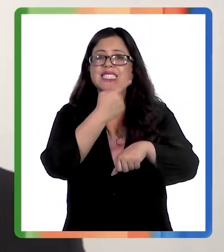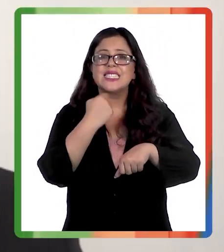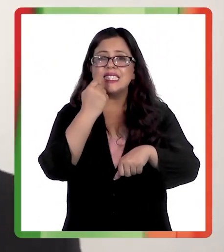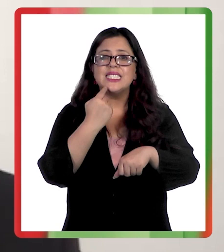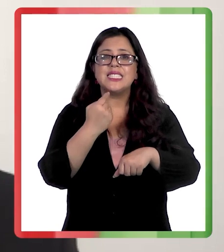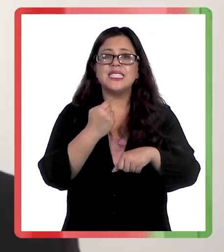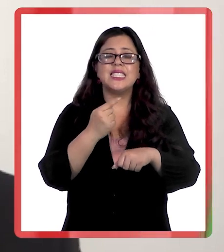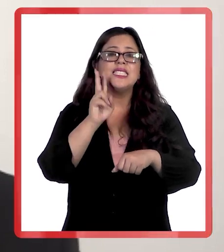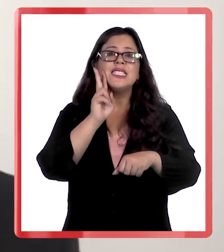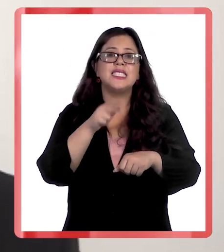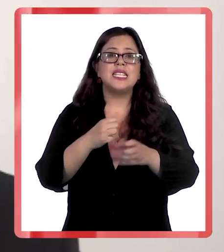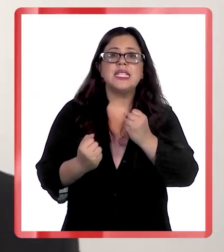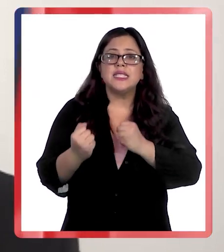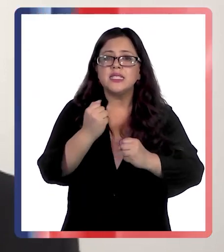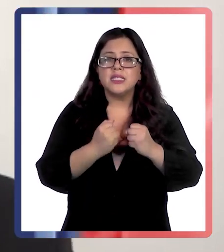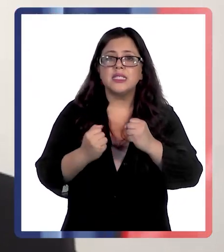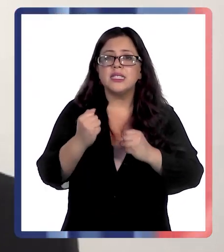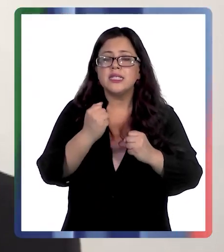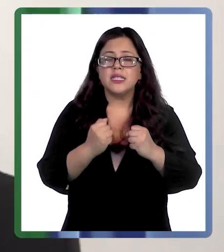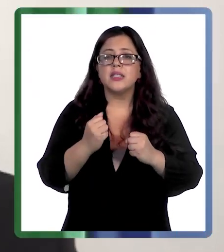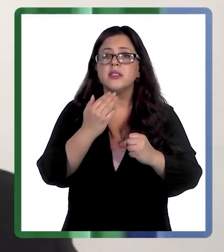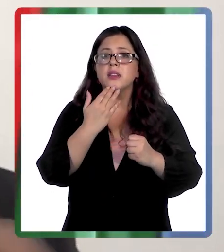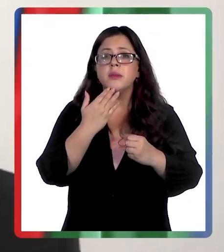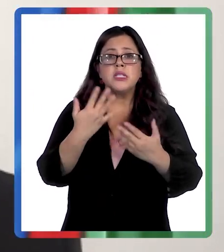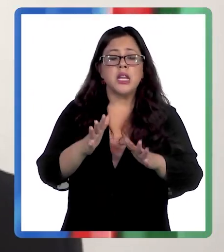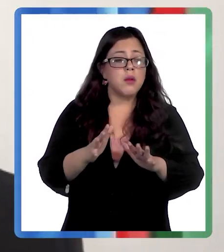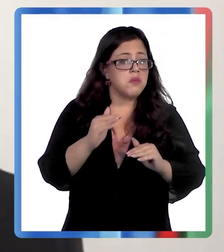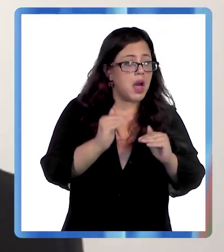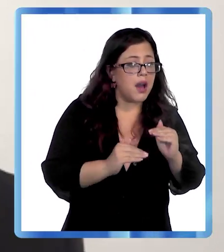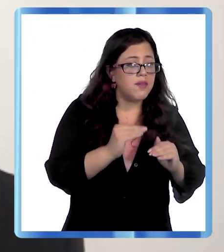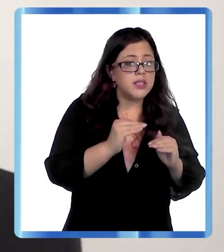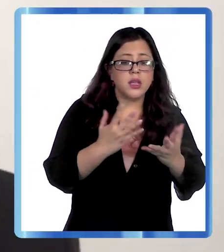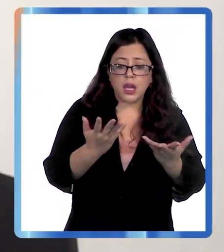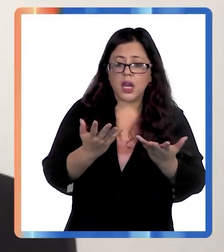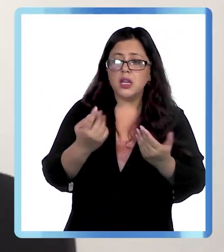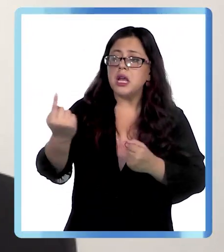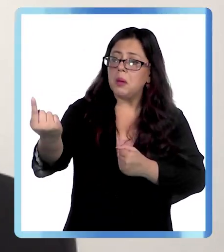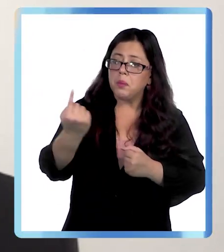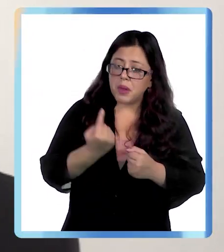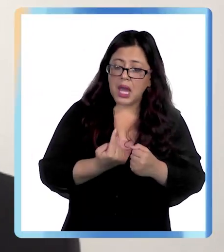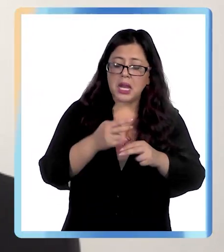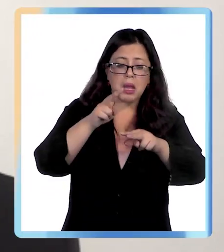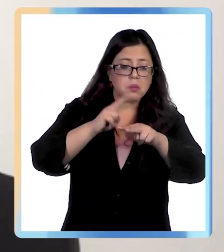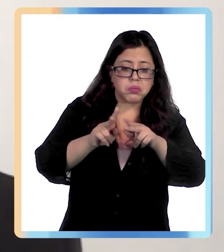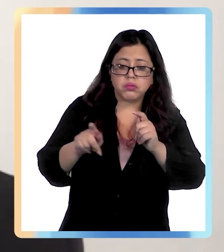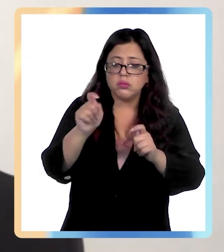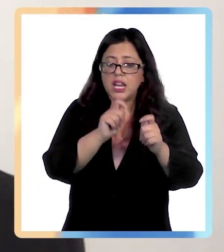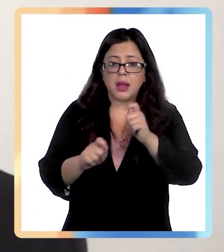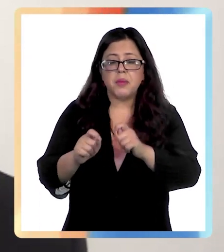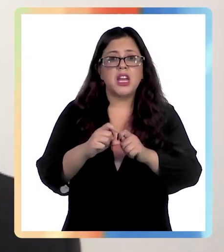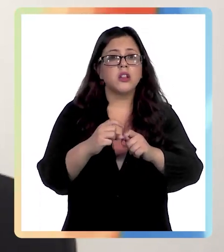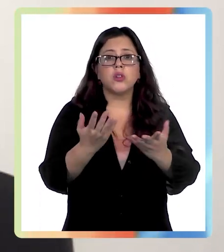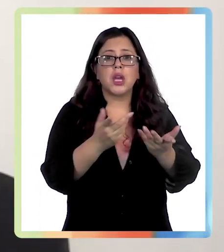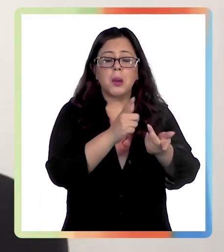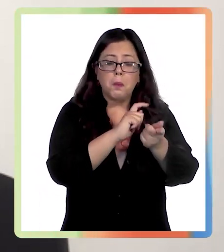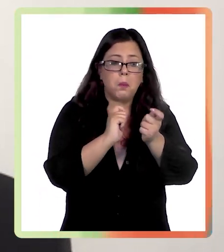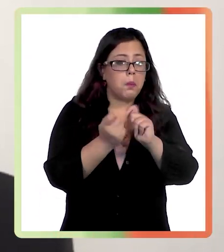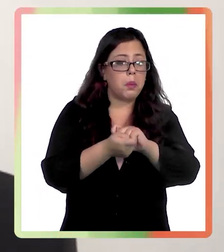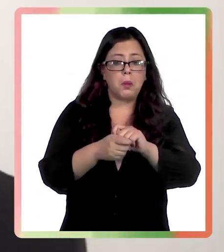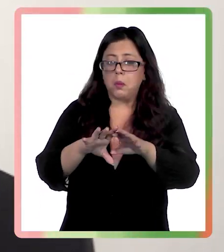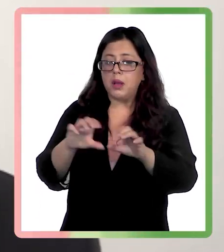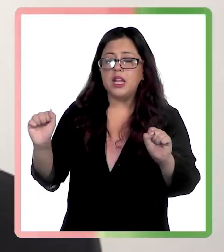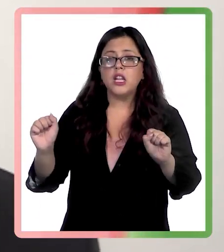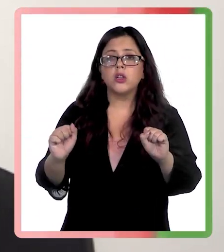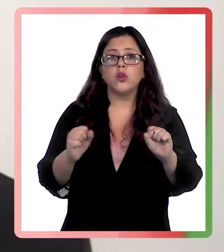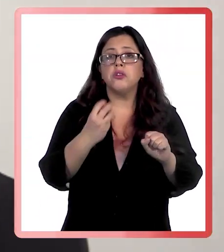rápida hoy en día atendemos un paciente en un par de días y lo dejamos listo devolvemos una sonrisa en dos o tres días